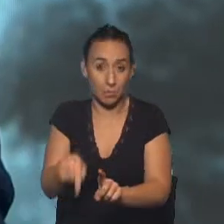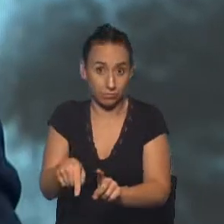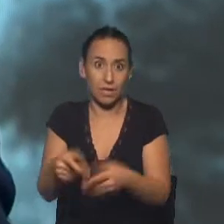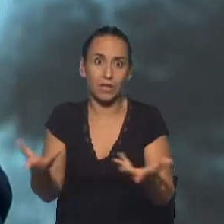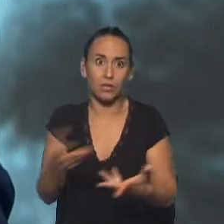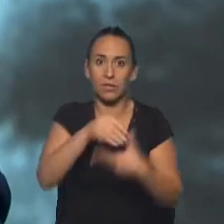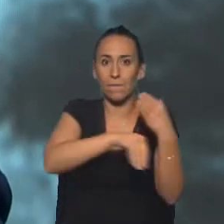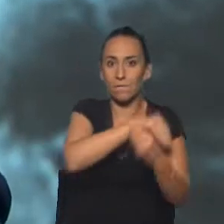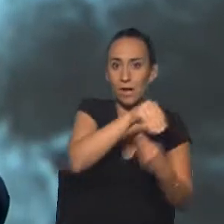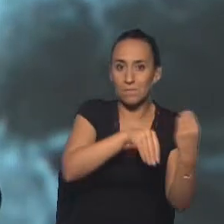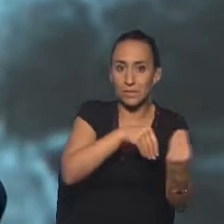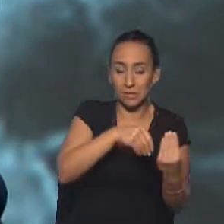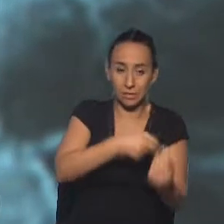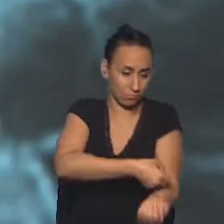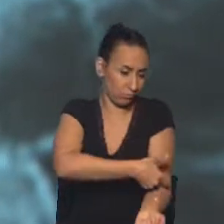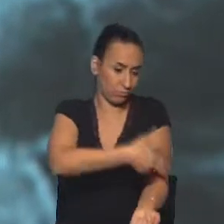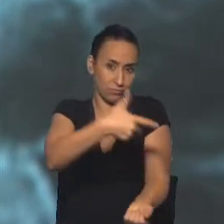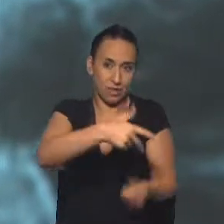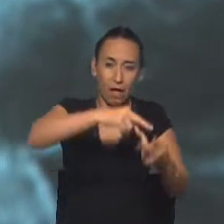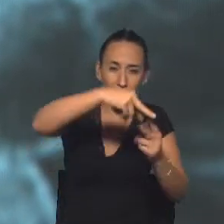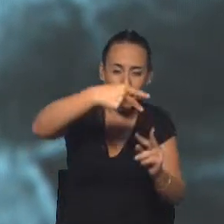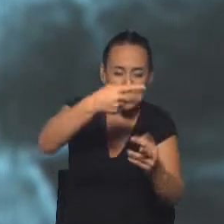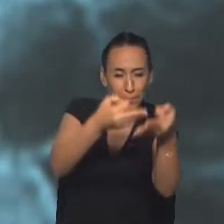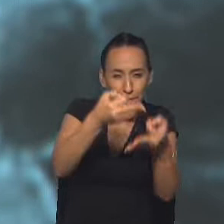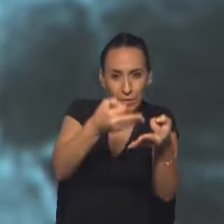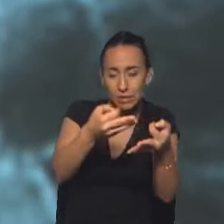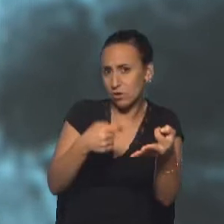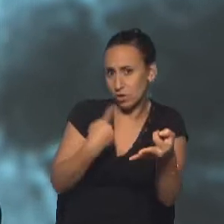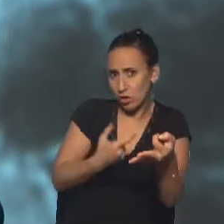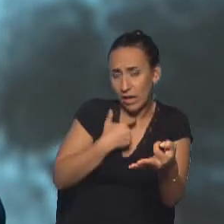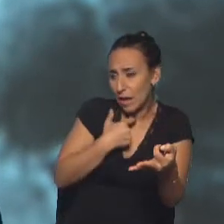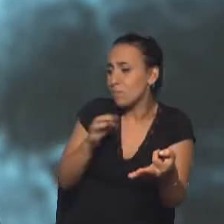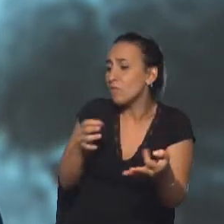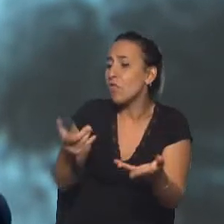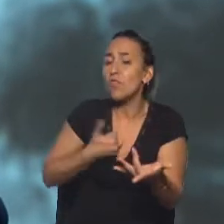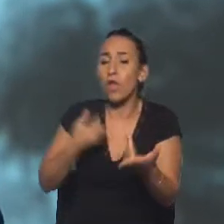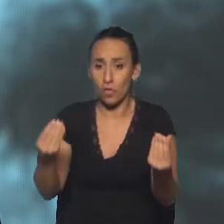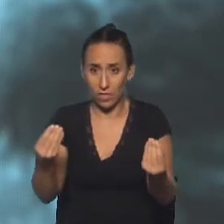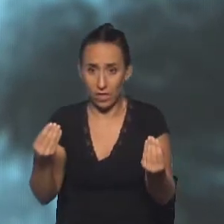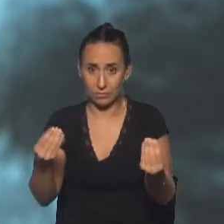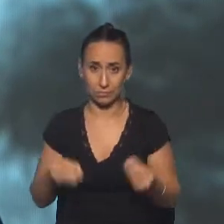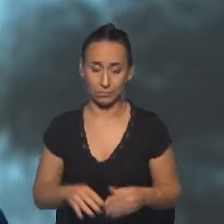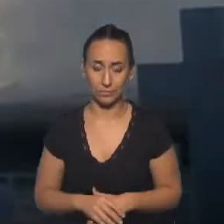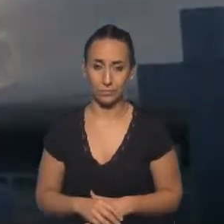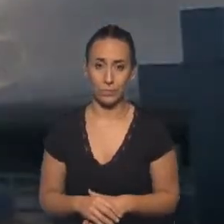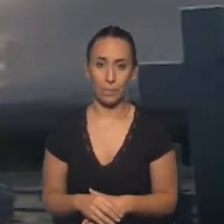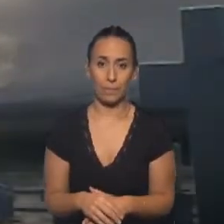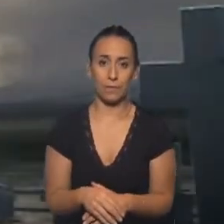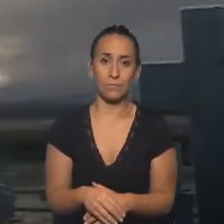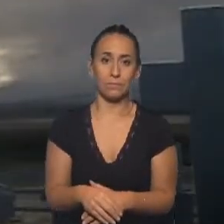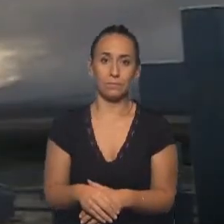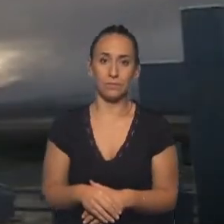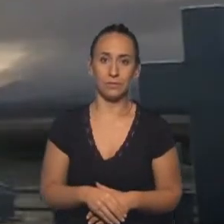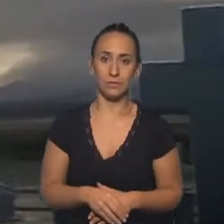identidad de nuestros muertos, no solo para cerrar un duelo. El informe.